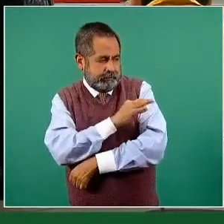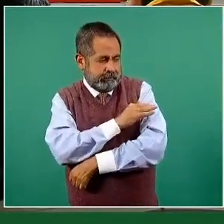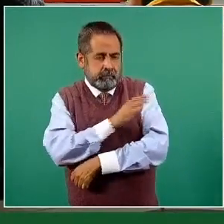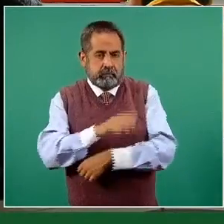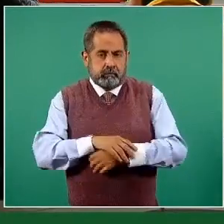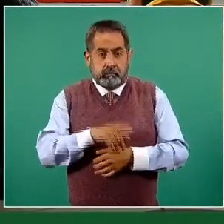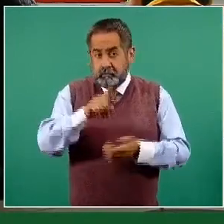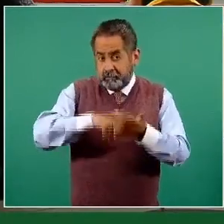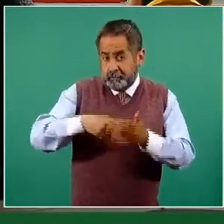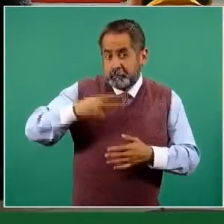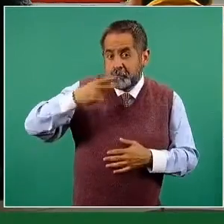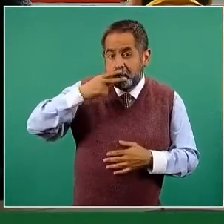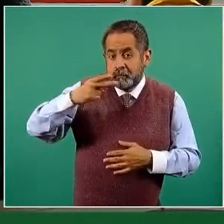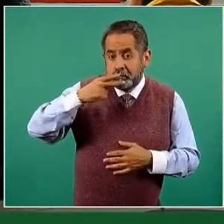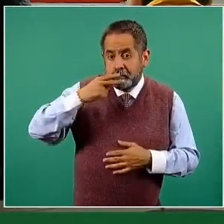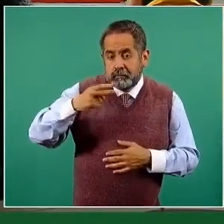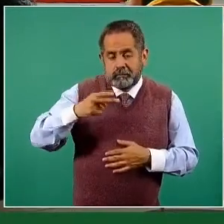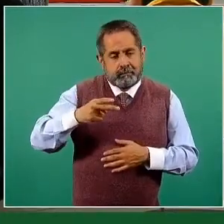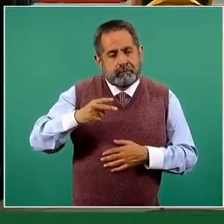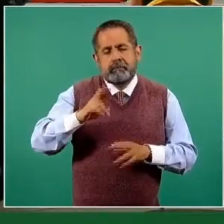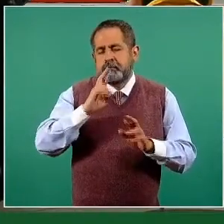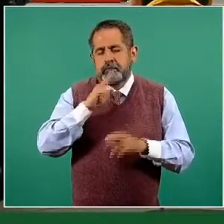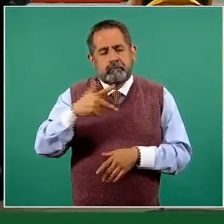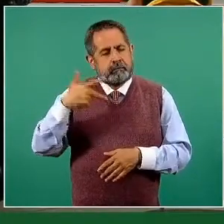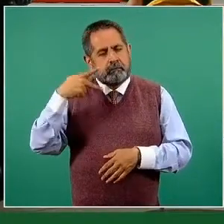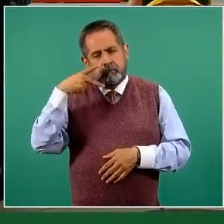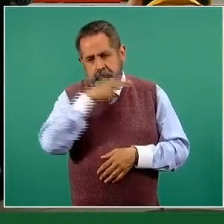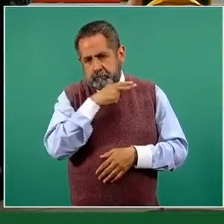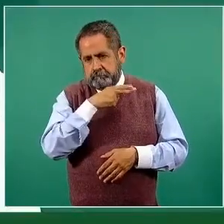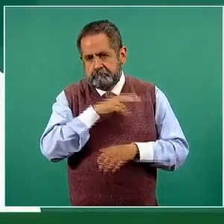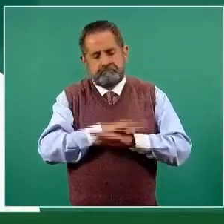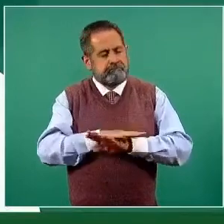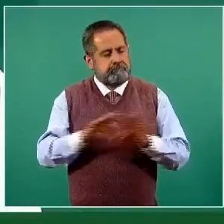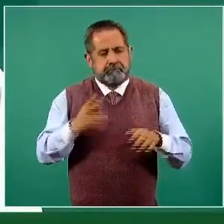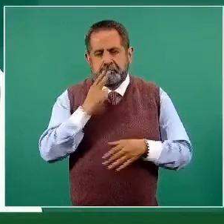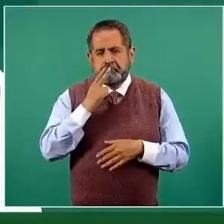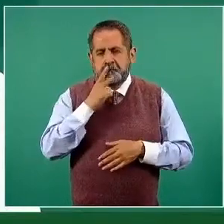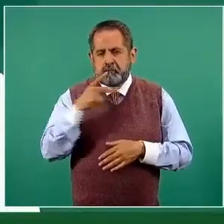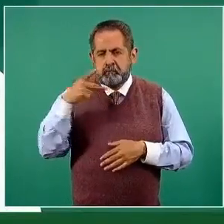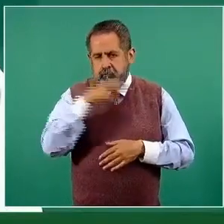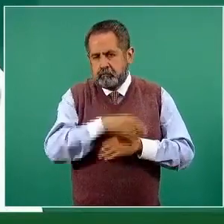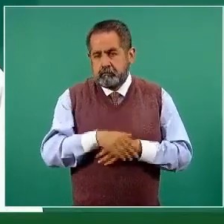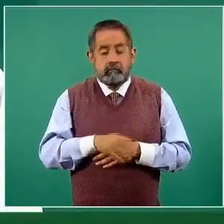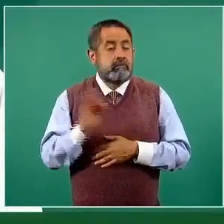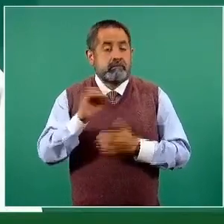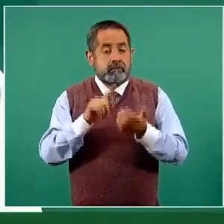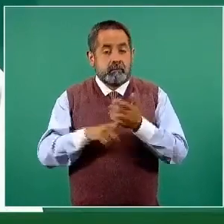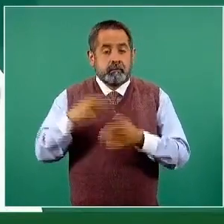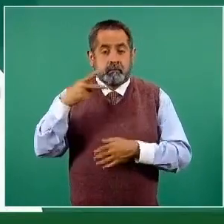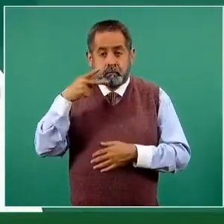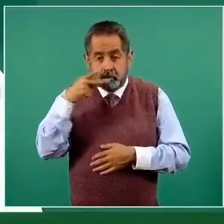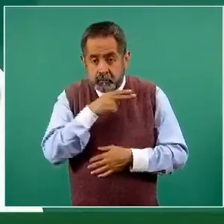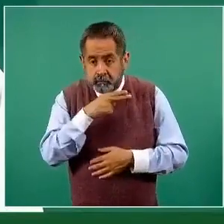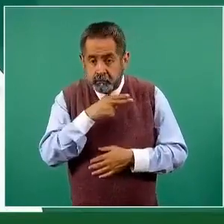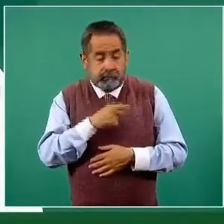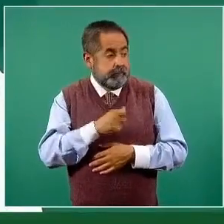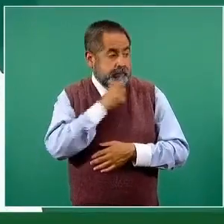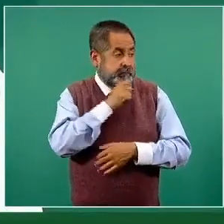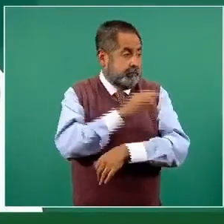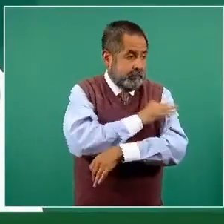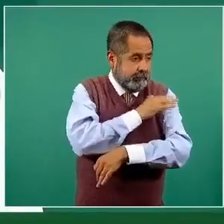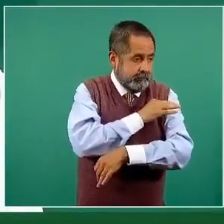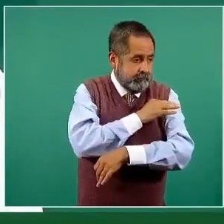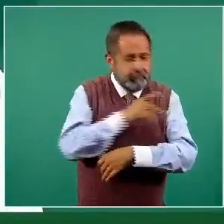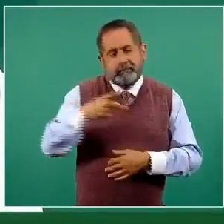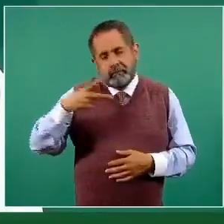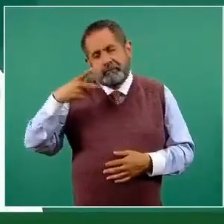que fuma, le recomendamos que deje de fumar. Si usted es una persona que fuma y todavía no se vacuna, le recomendamos que